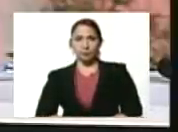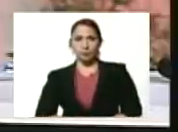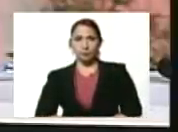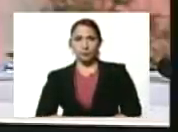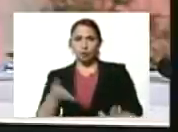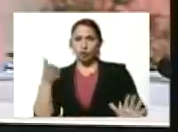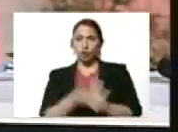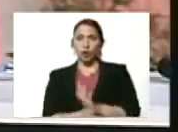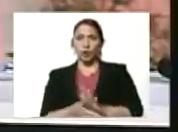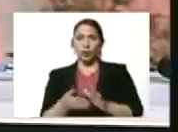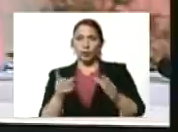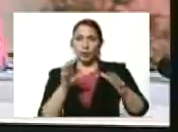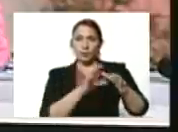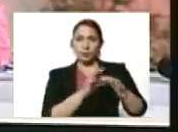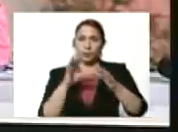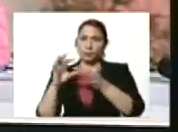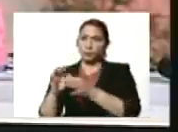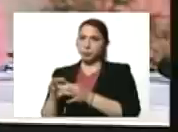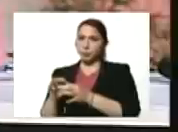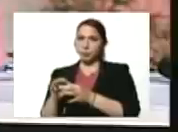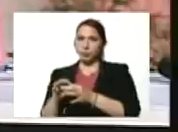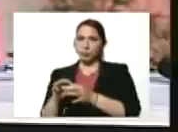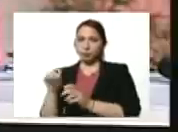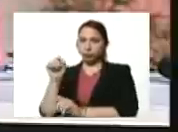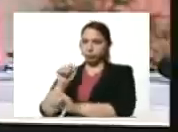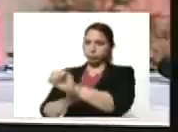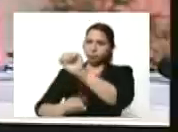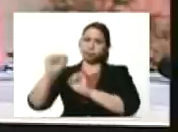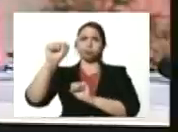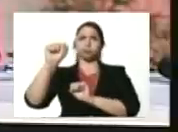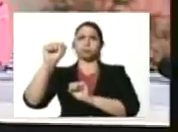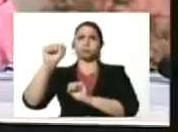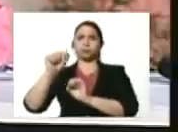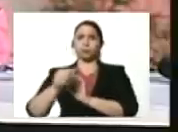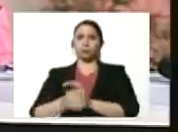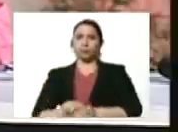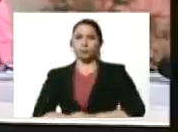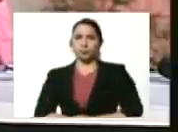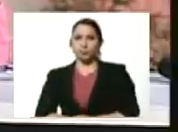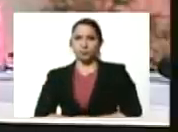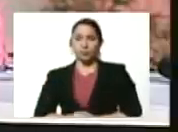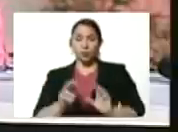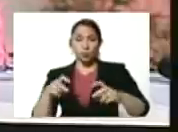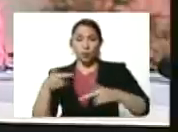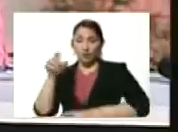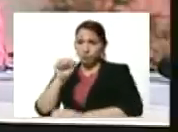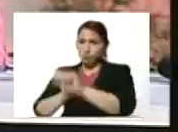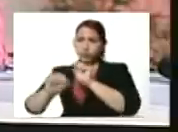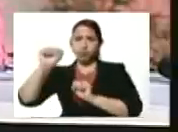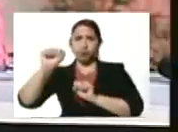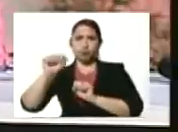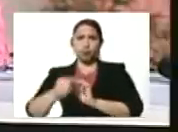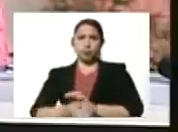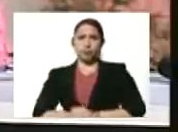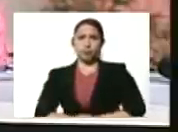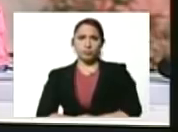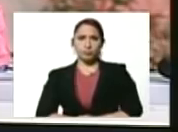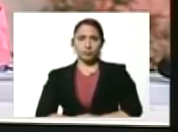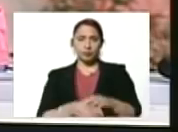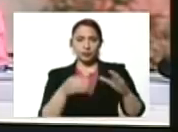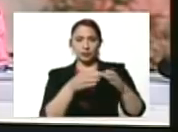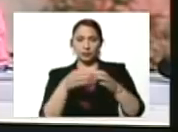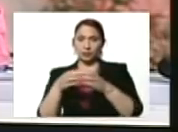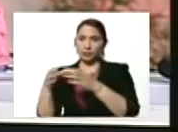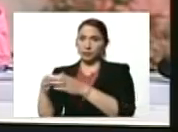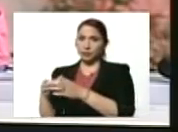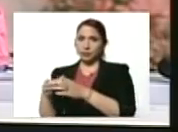la articulación de una contraofensiva, nueva contraofensiva de organización